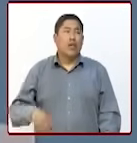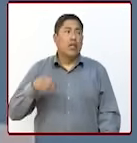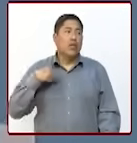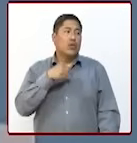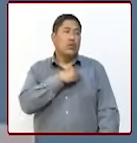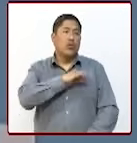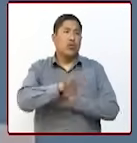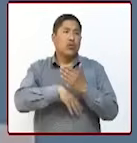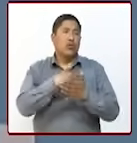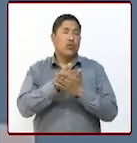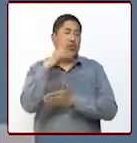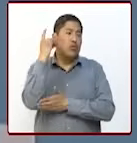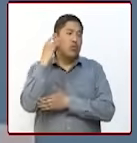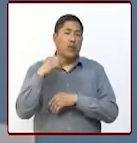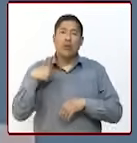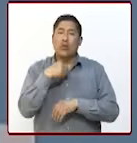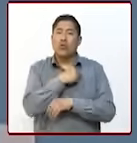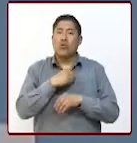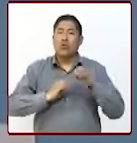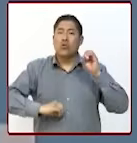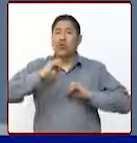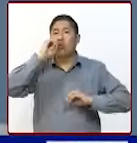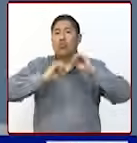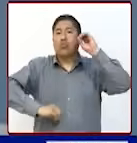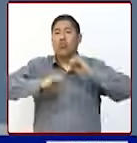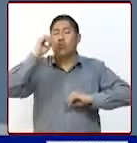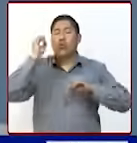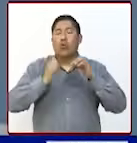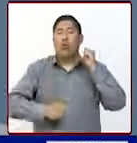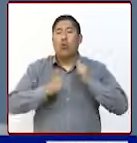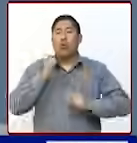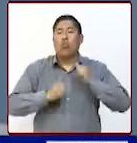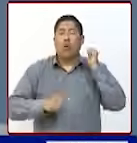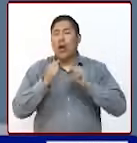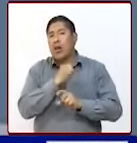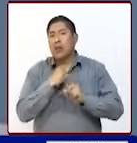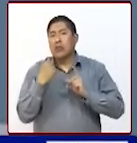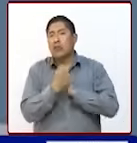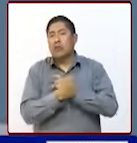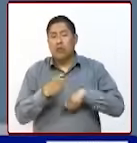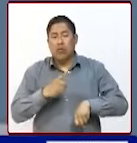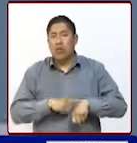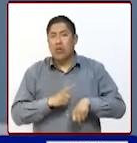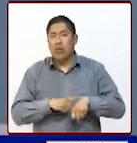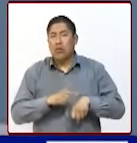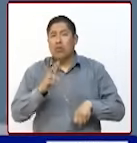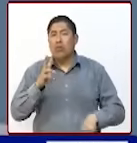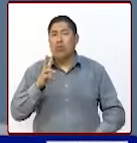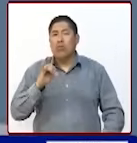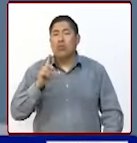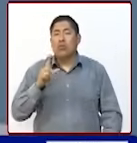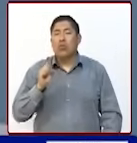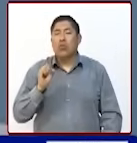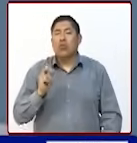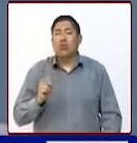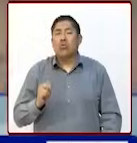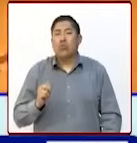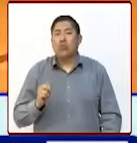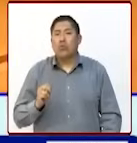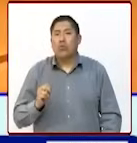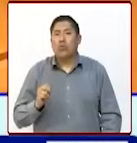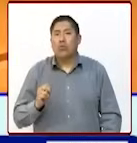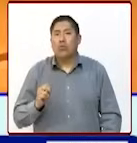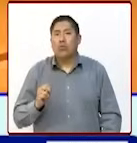Estamos en todo el país, vamos por favor hasta Oruro para ver cuál es el panorama que se vive a esta hora. Wilson Verástegui.